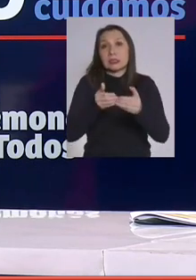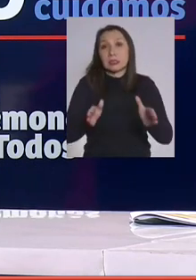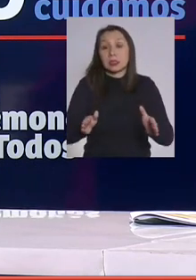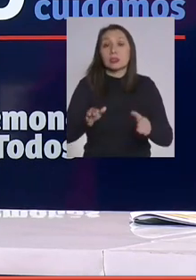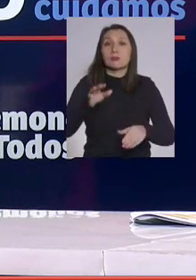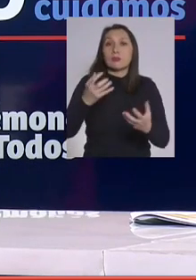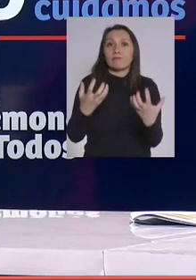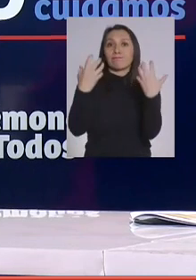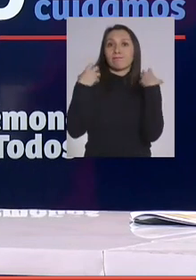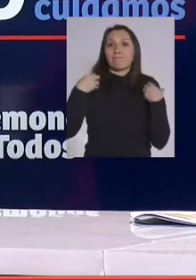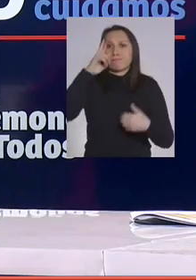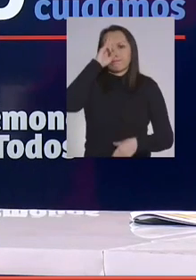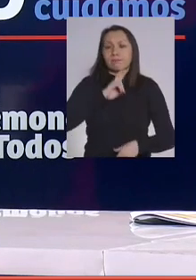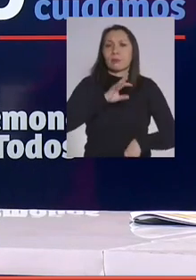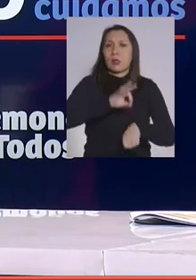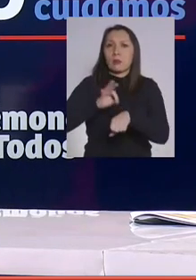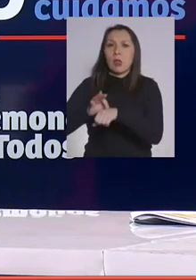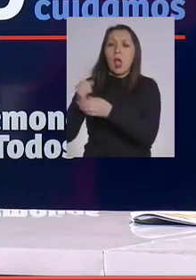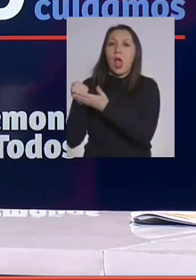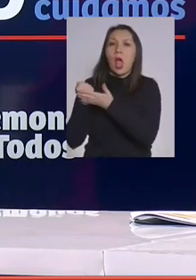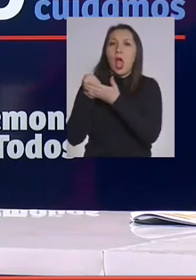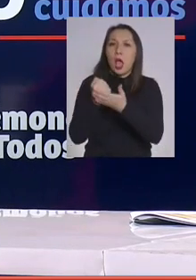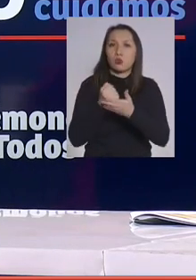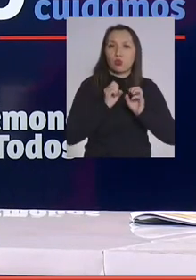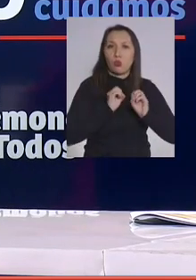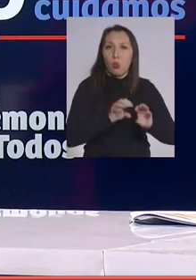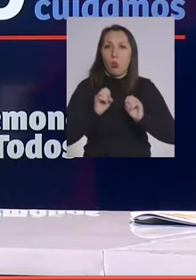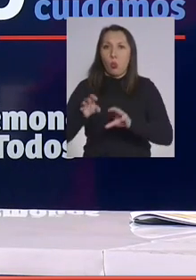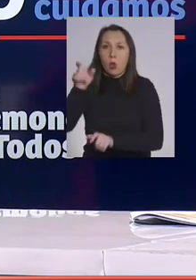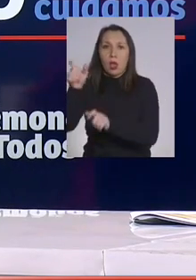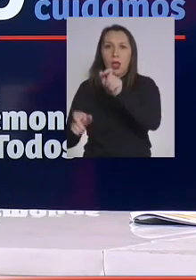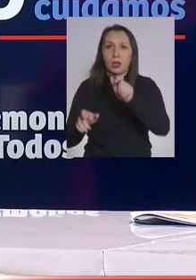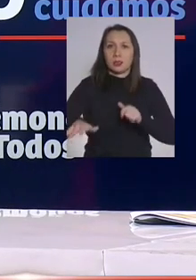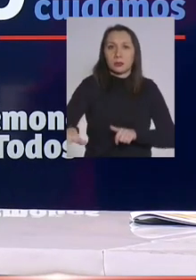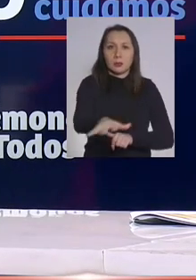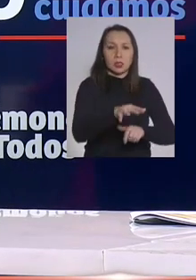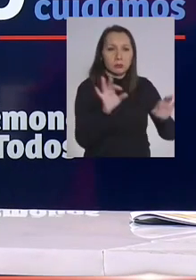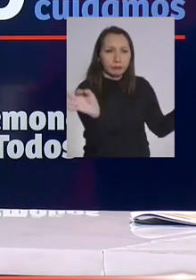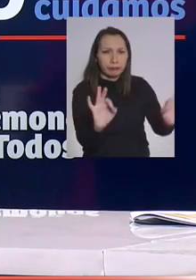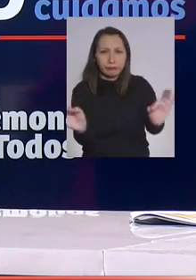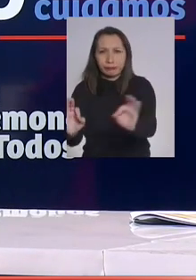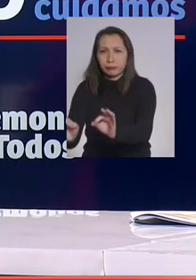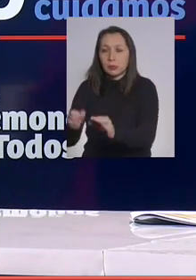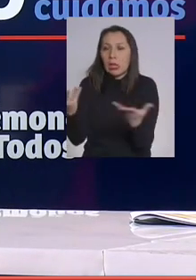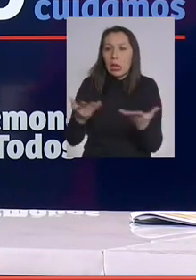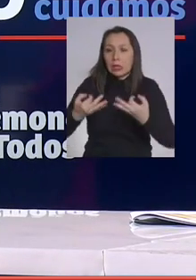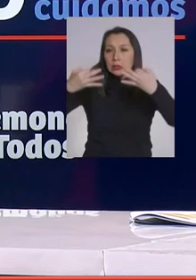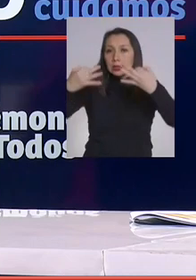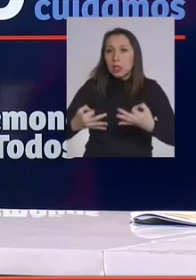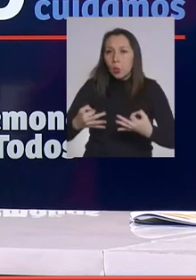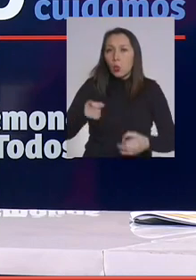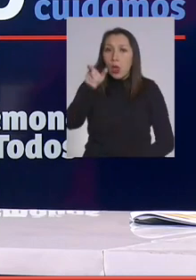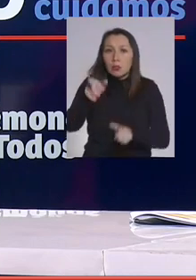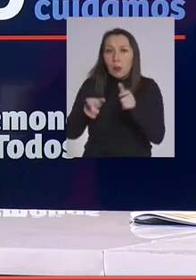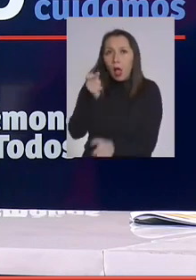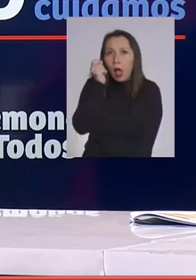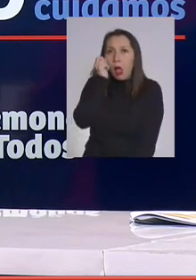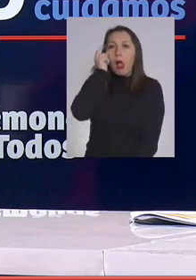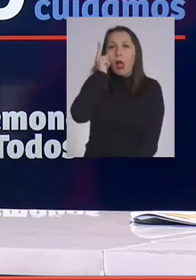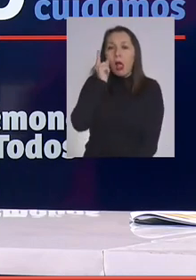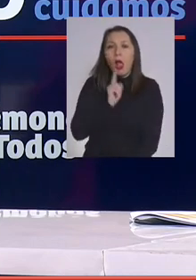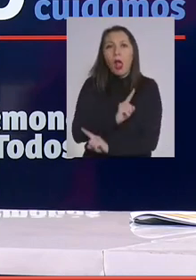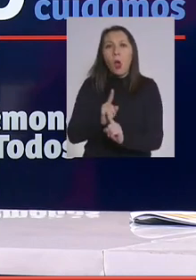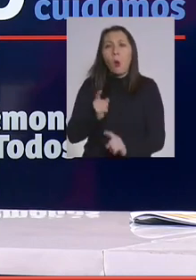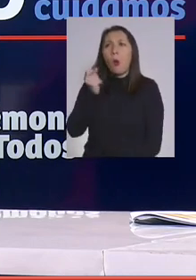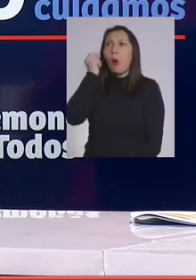médicos es ayudar en la educación de la población para asegurarnos de que no